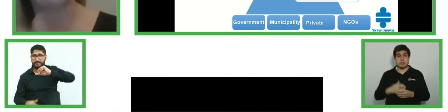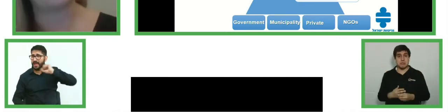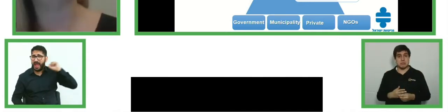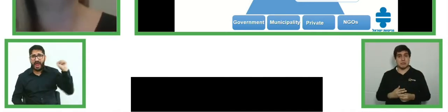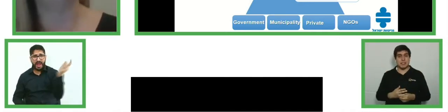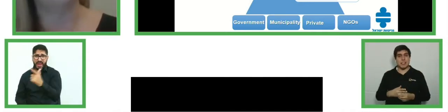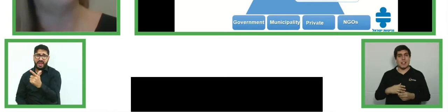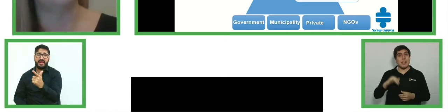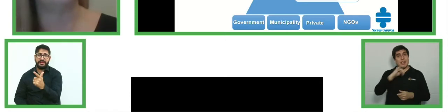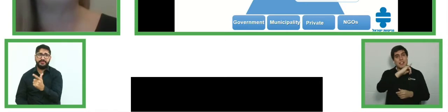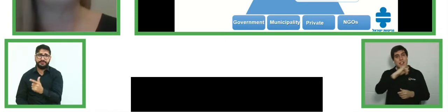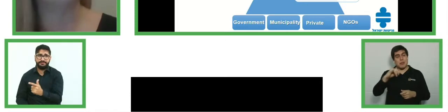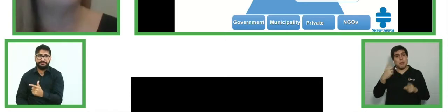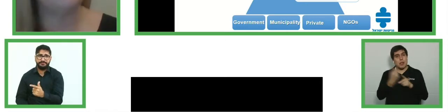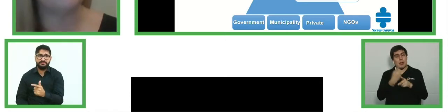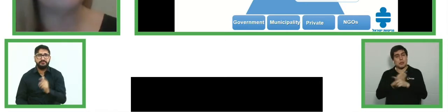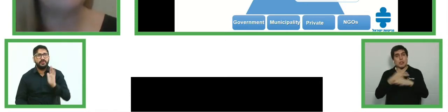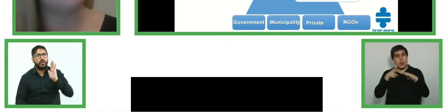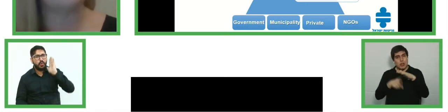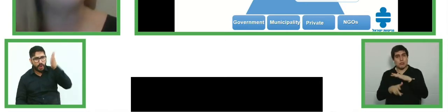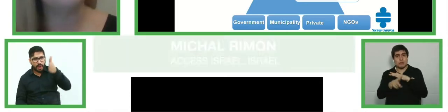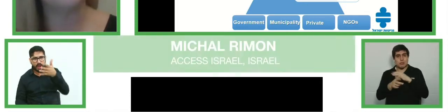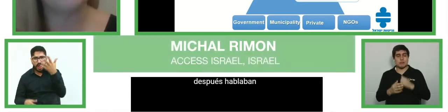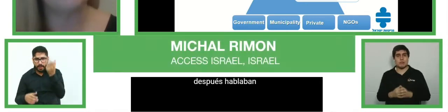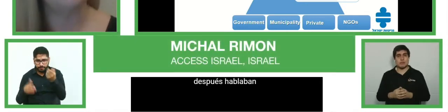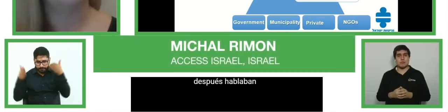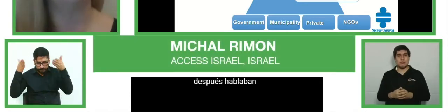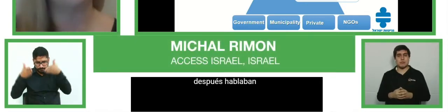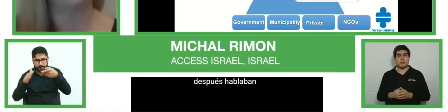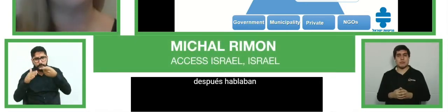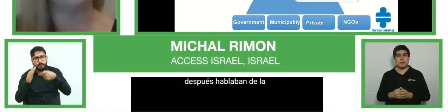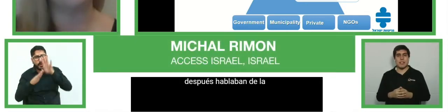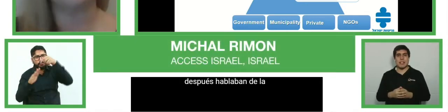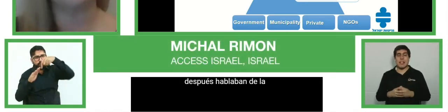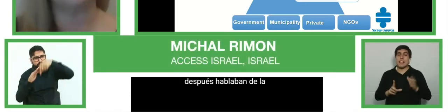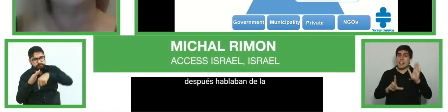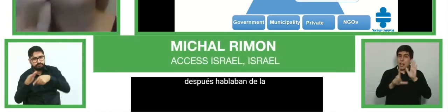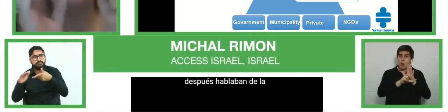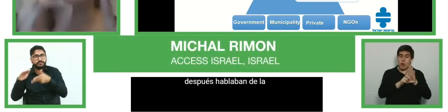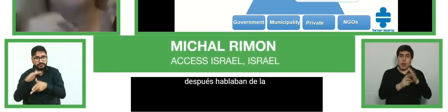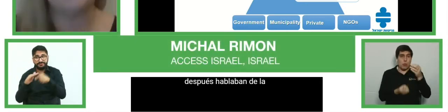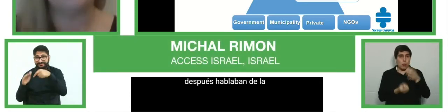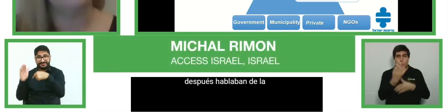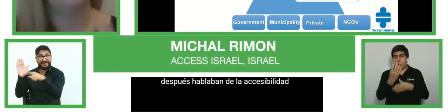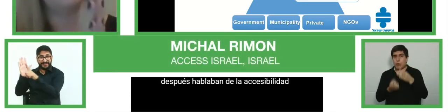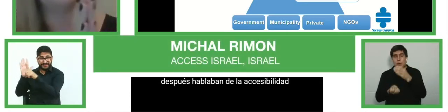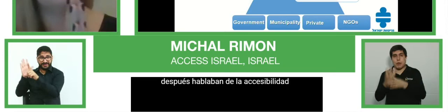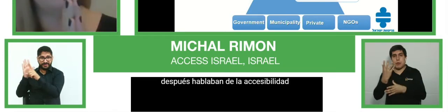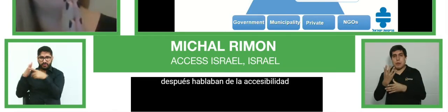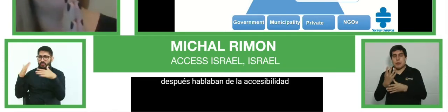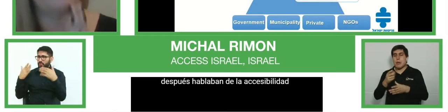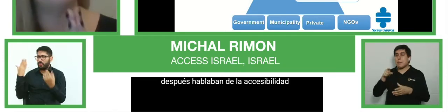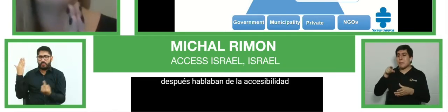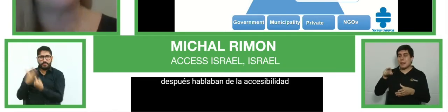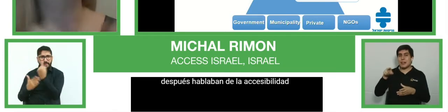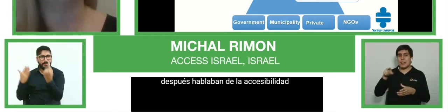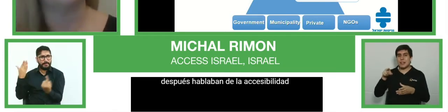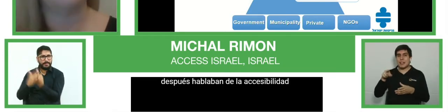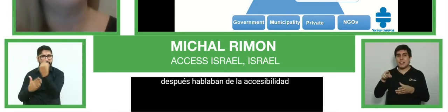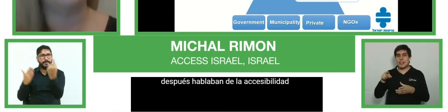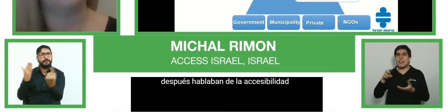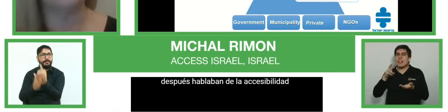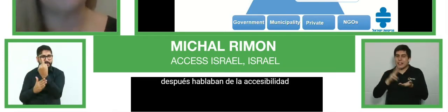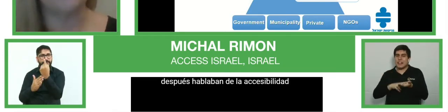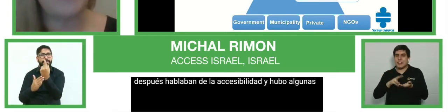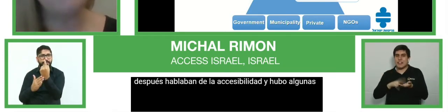hablaban de la accesibilidad y hubo algunas regulaciones que se crearon para asegurarse de que había